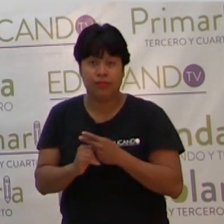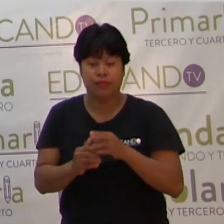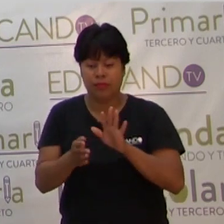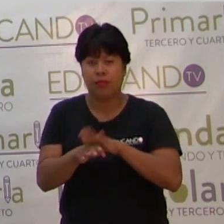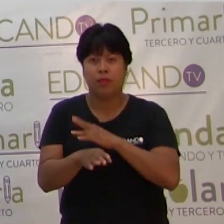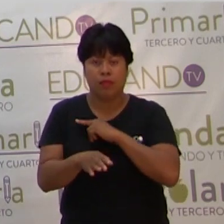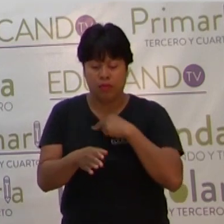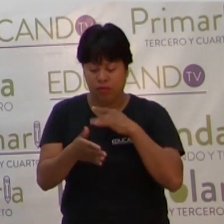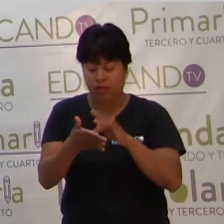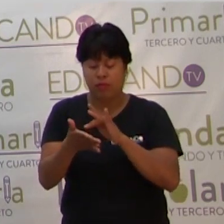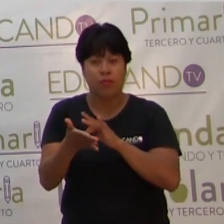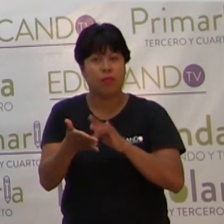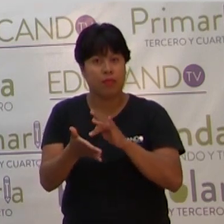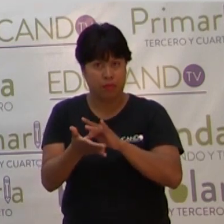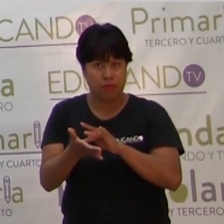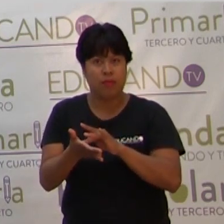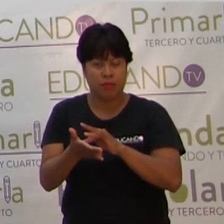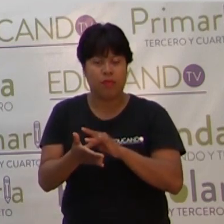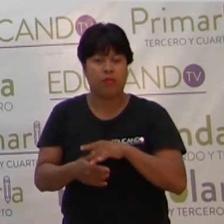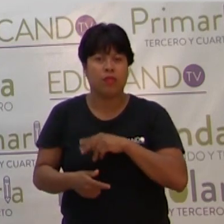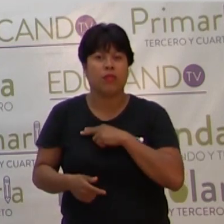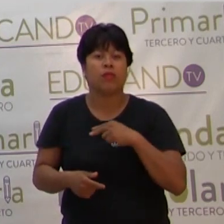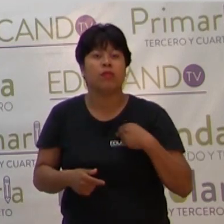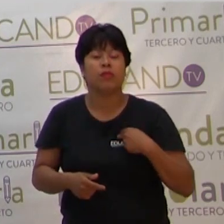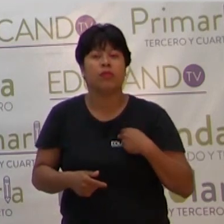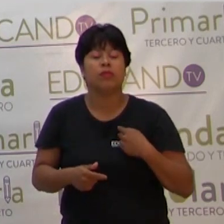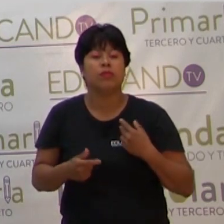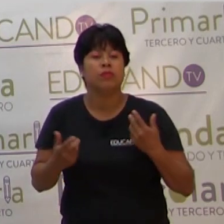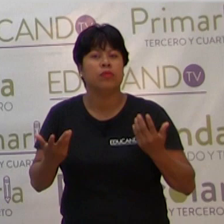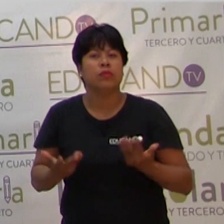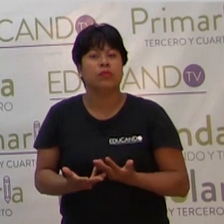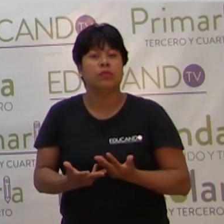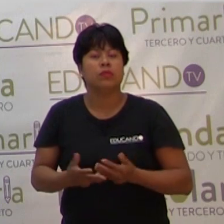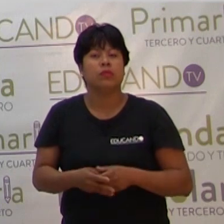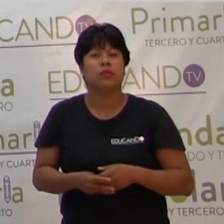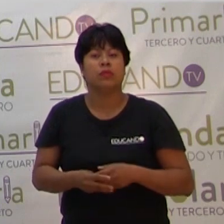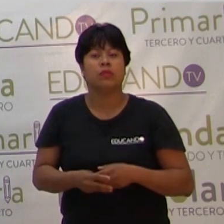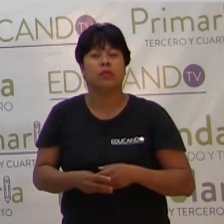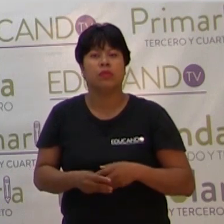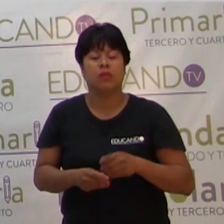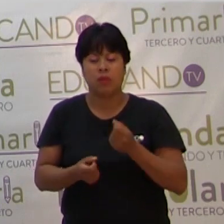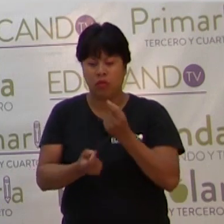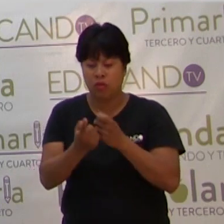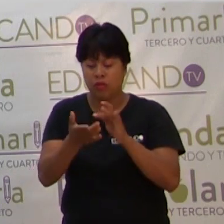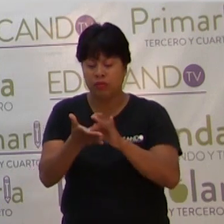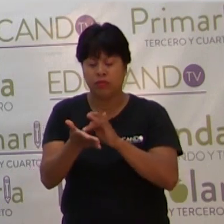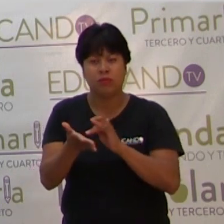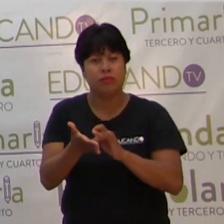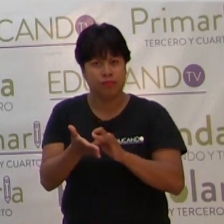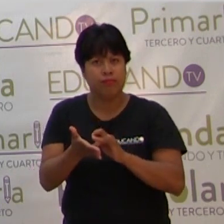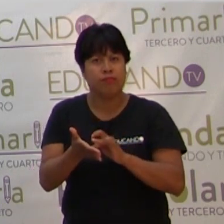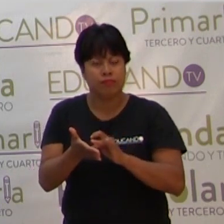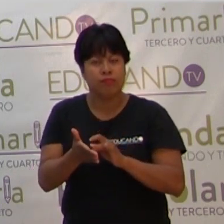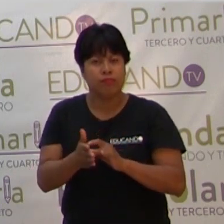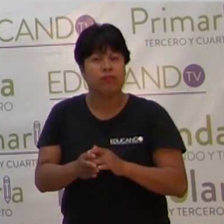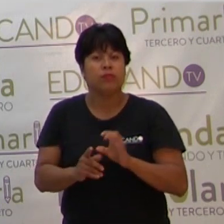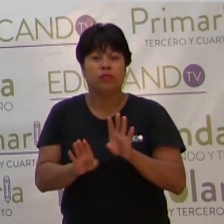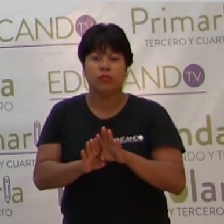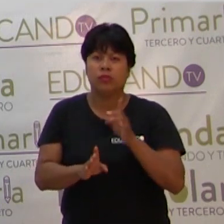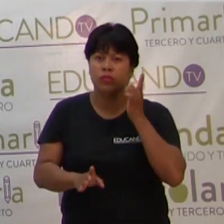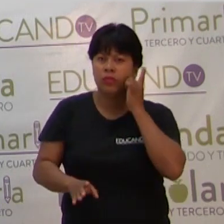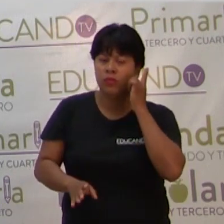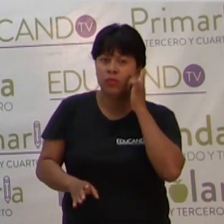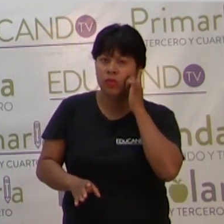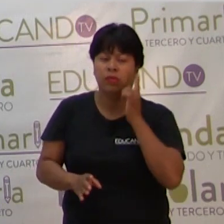lo vamos a dar, ahí vamos a presionar algunas teclas de nuestra calculadora, ya sea del celular,